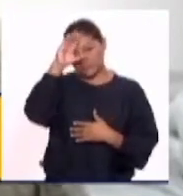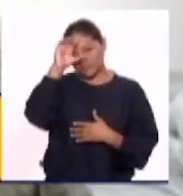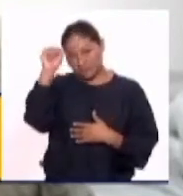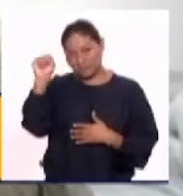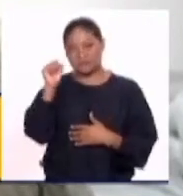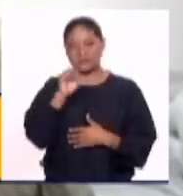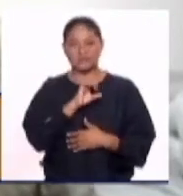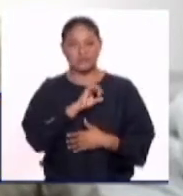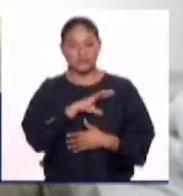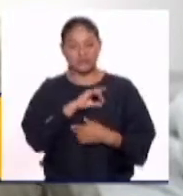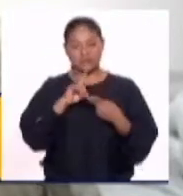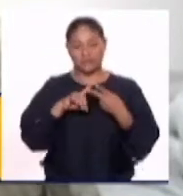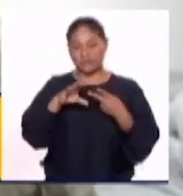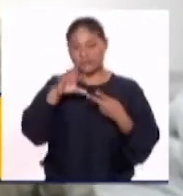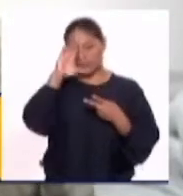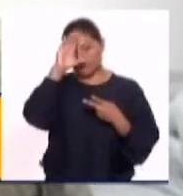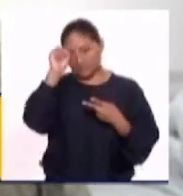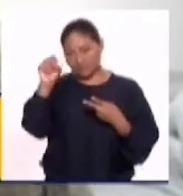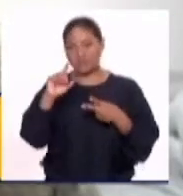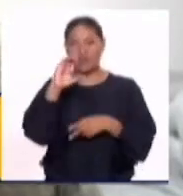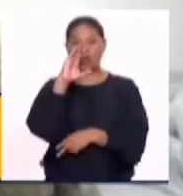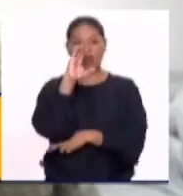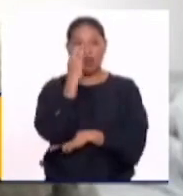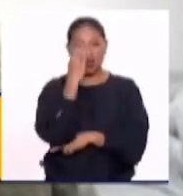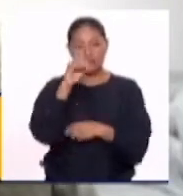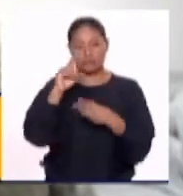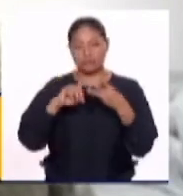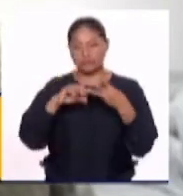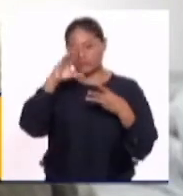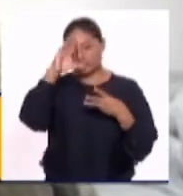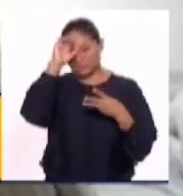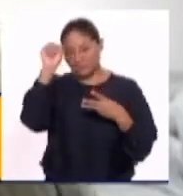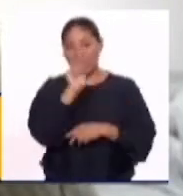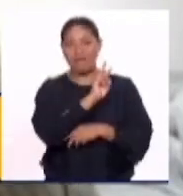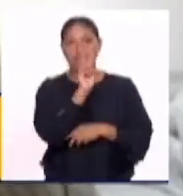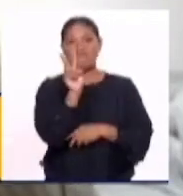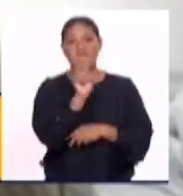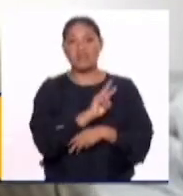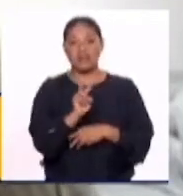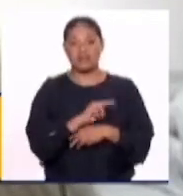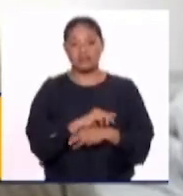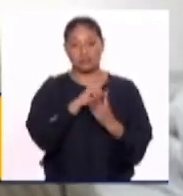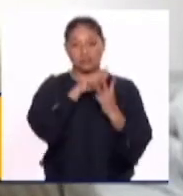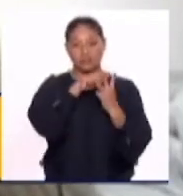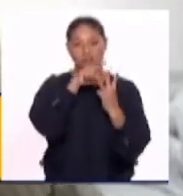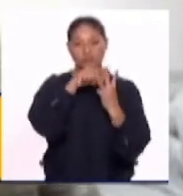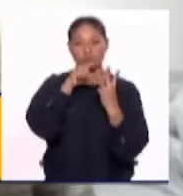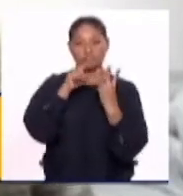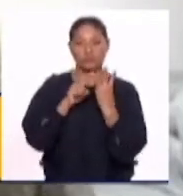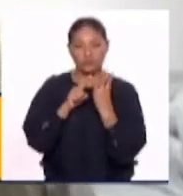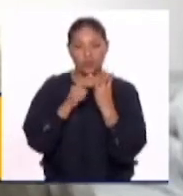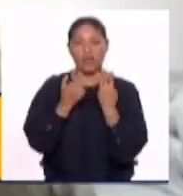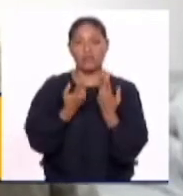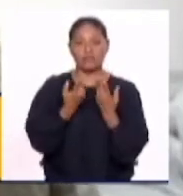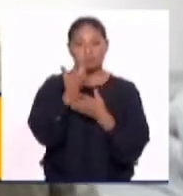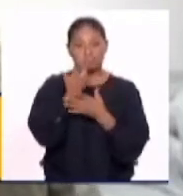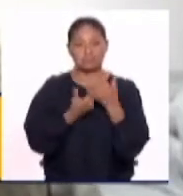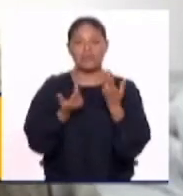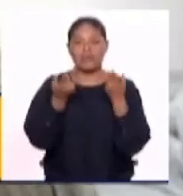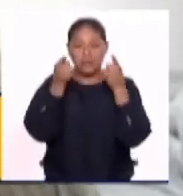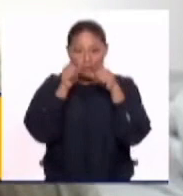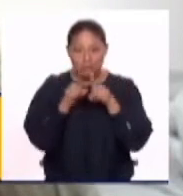Chile, Perú, Colombia, Ecuador y Venezuela, deberían estar llegando a un acuerdo, un